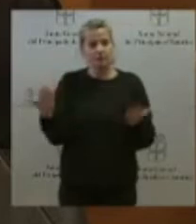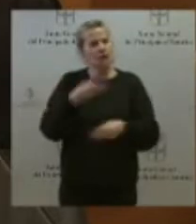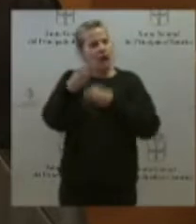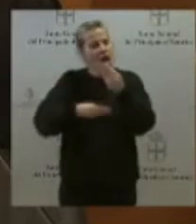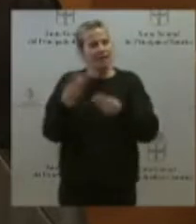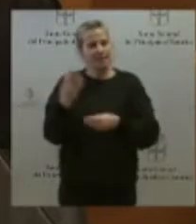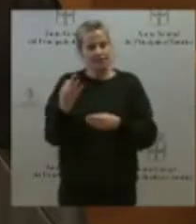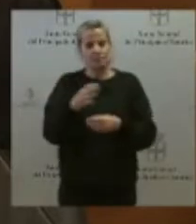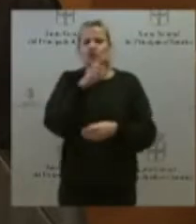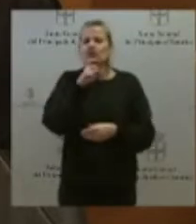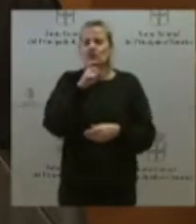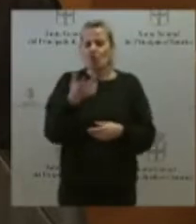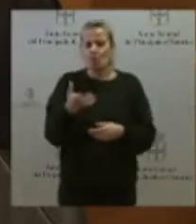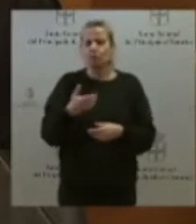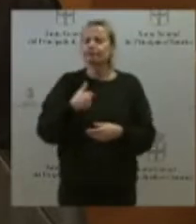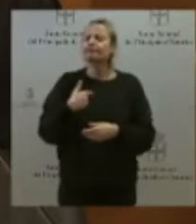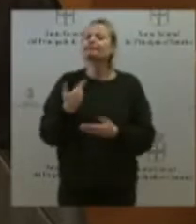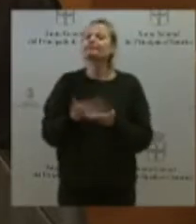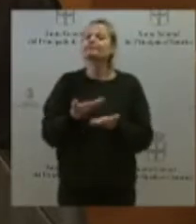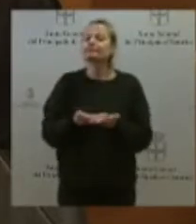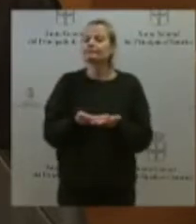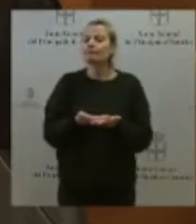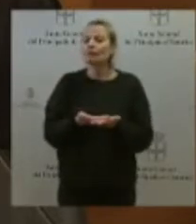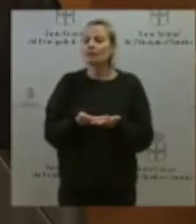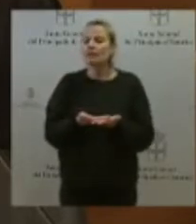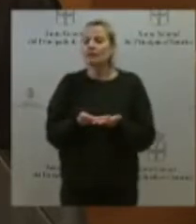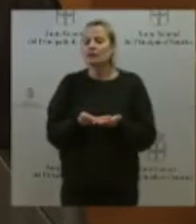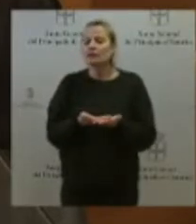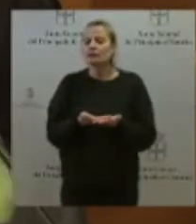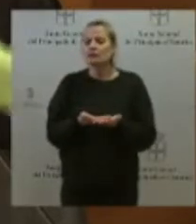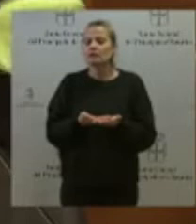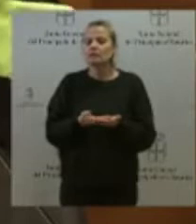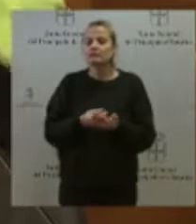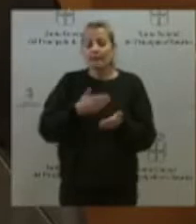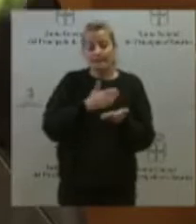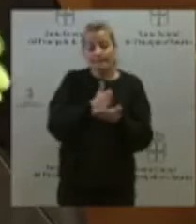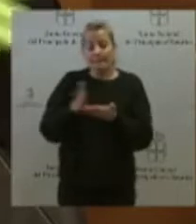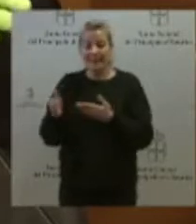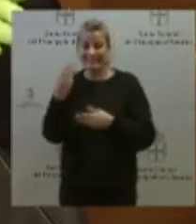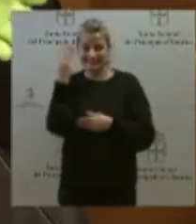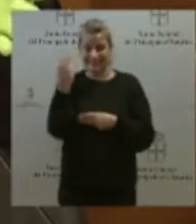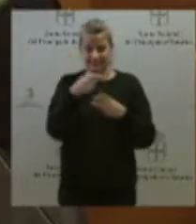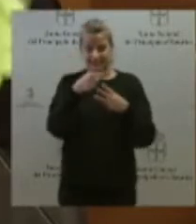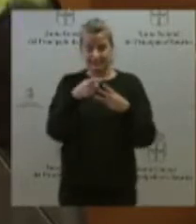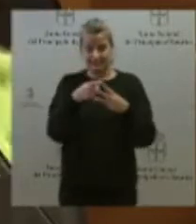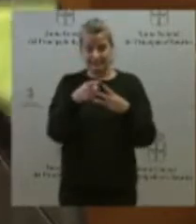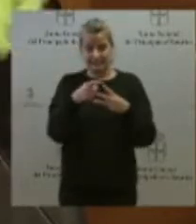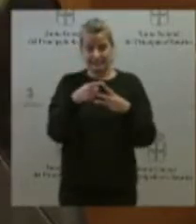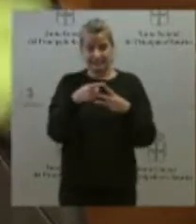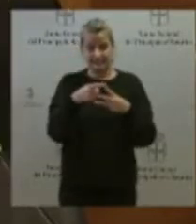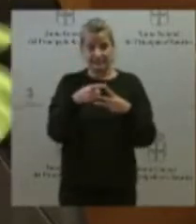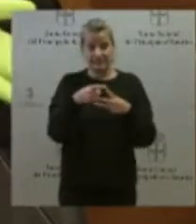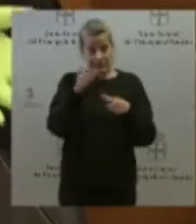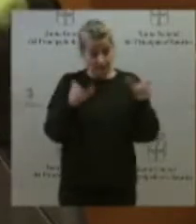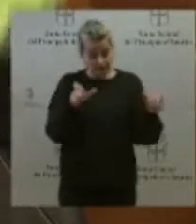propongo que habilitemos 3 vías, ¿no? La primera, tenemos que decirle a las trabajadoras que estamos con ellas en esta